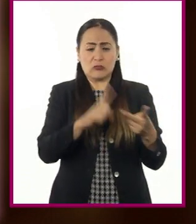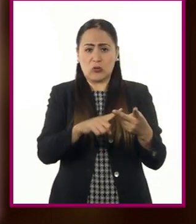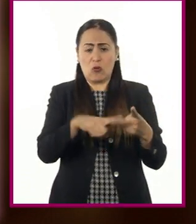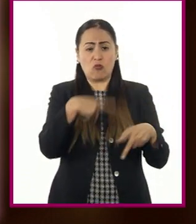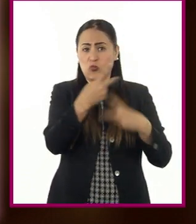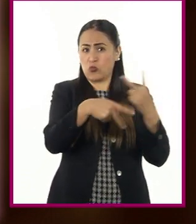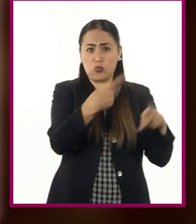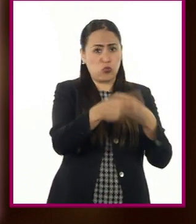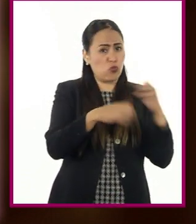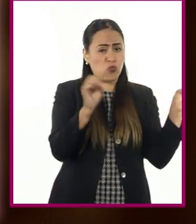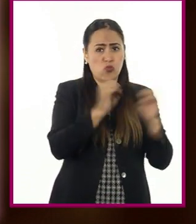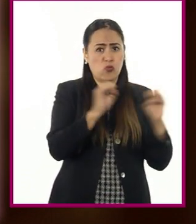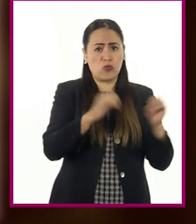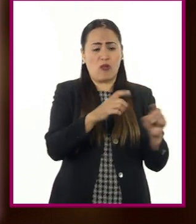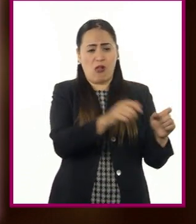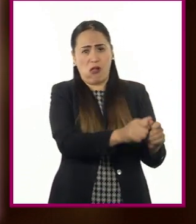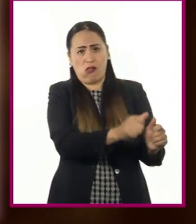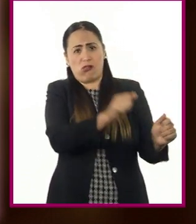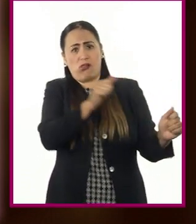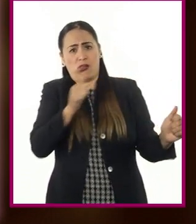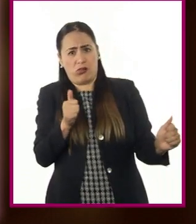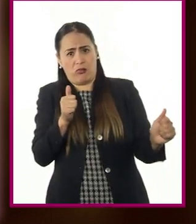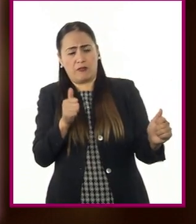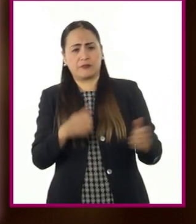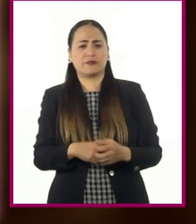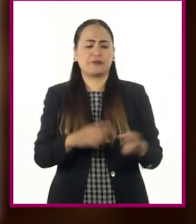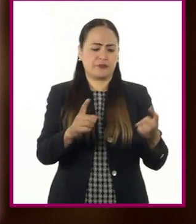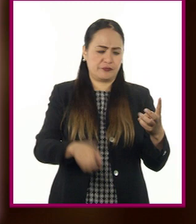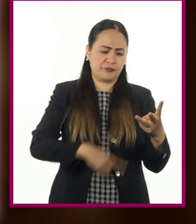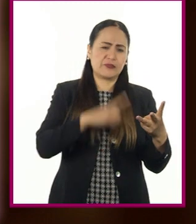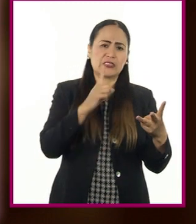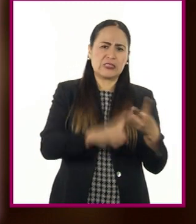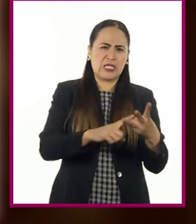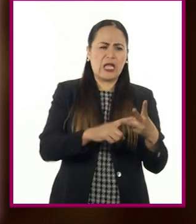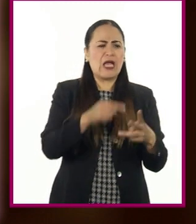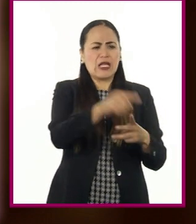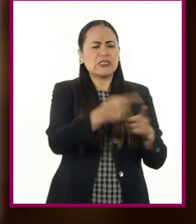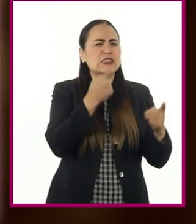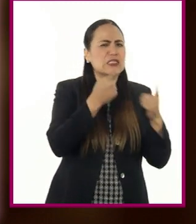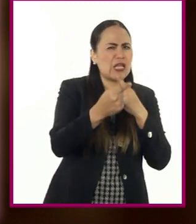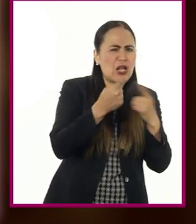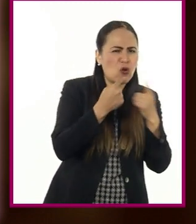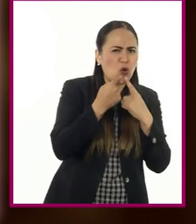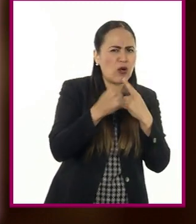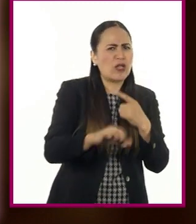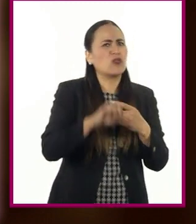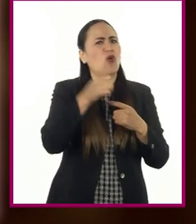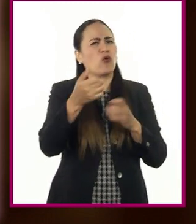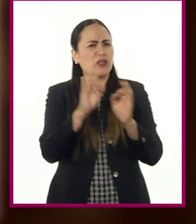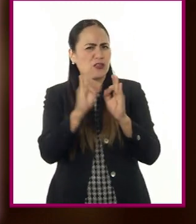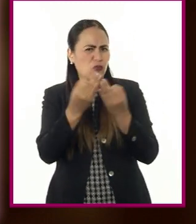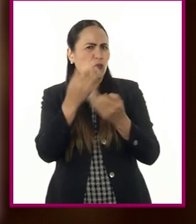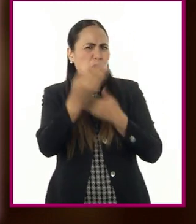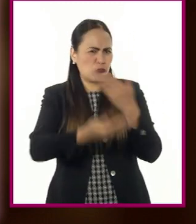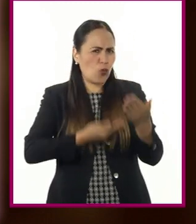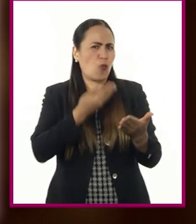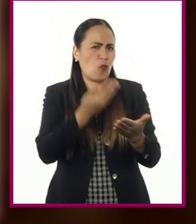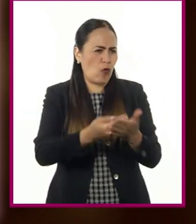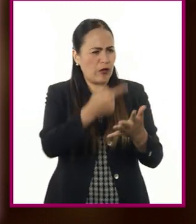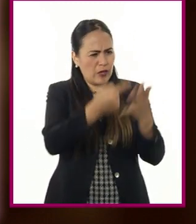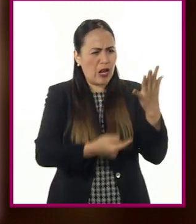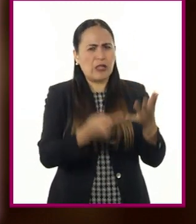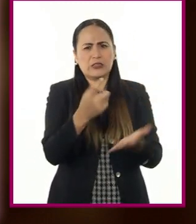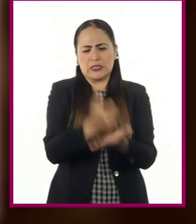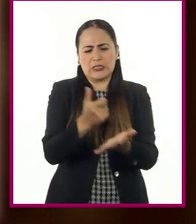la cita y simplemente te distancias de ellos. C. Dialogas con ellos y les propones otras formas correctas de conseguir